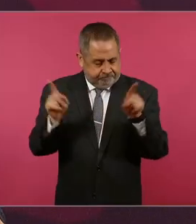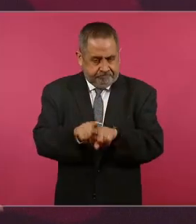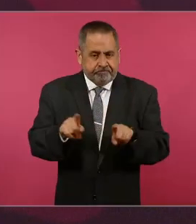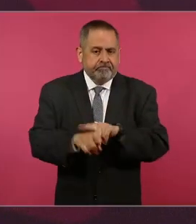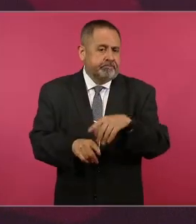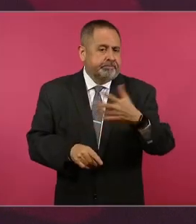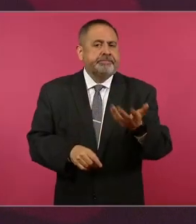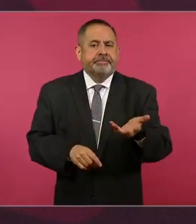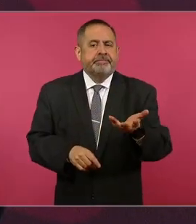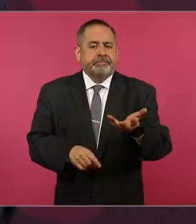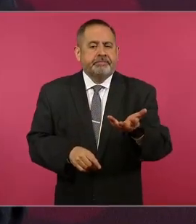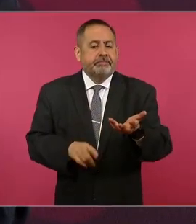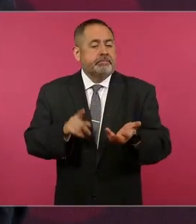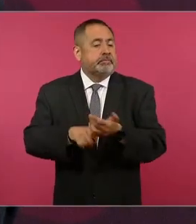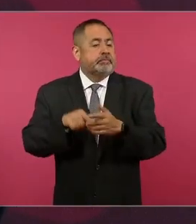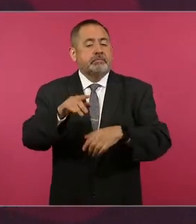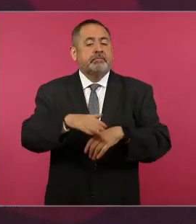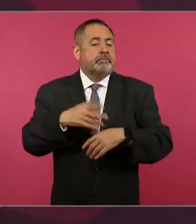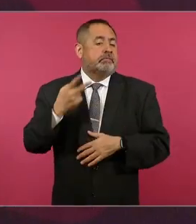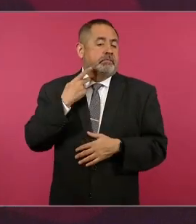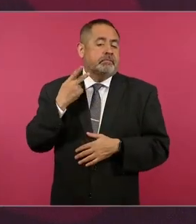porque pues la política